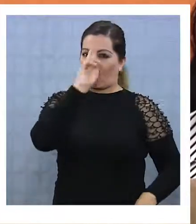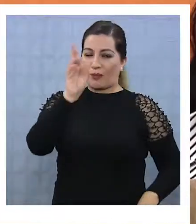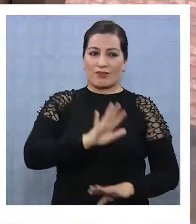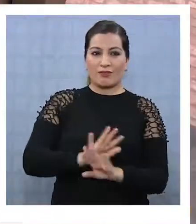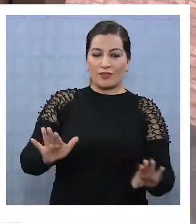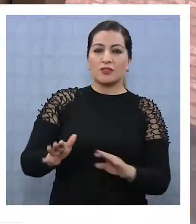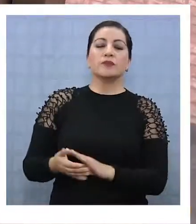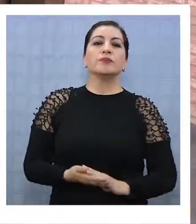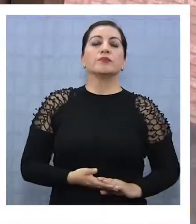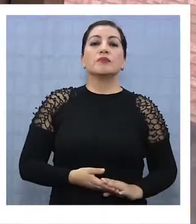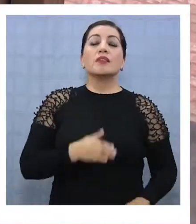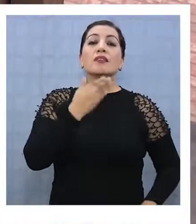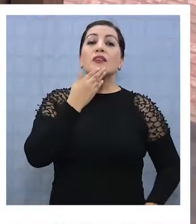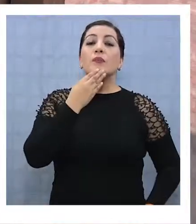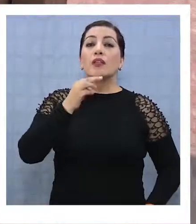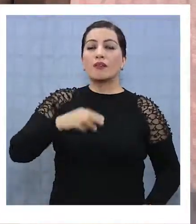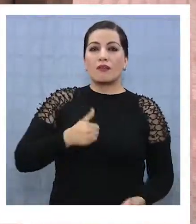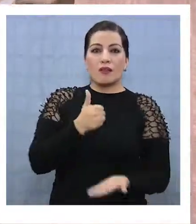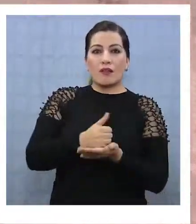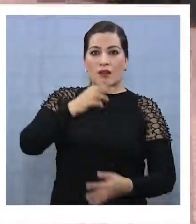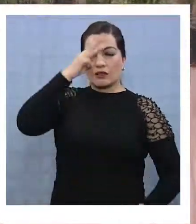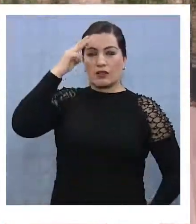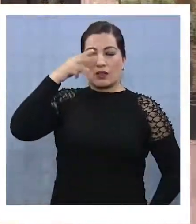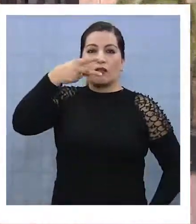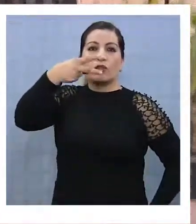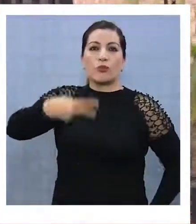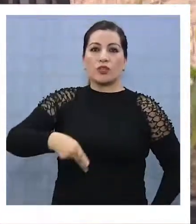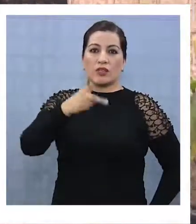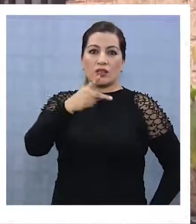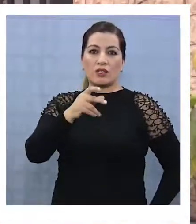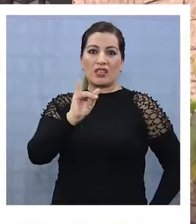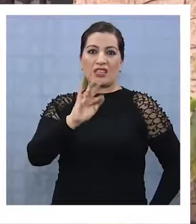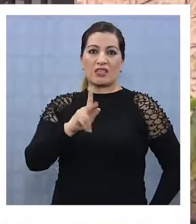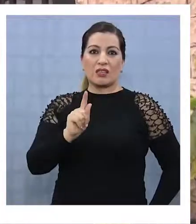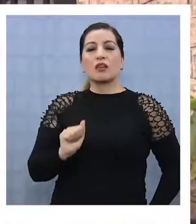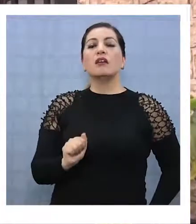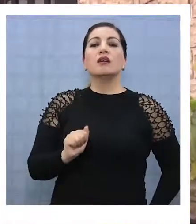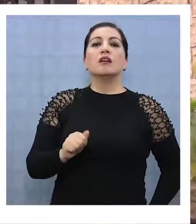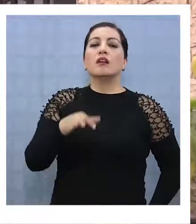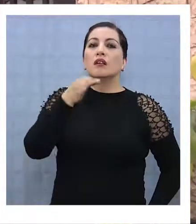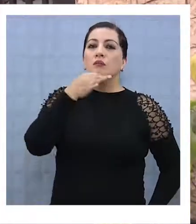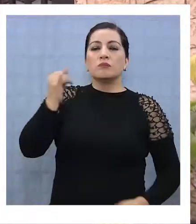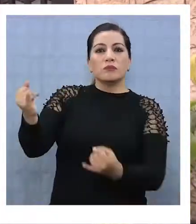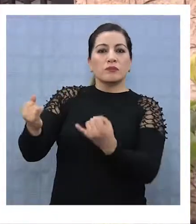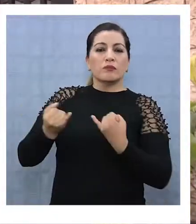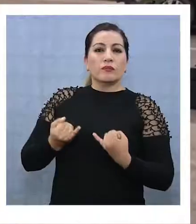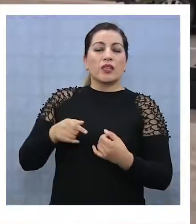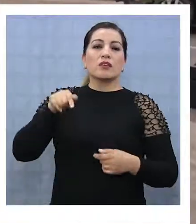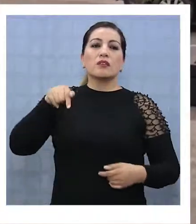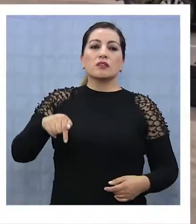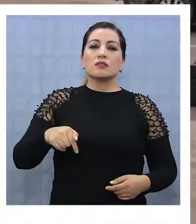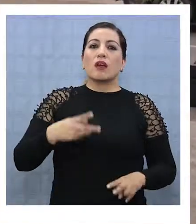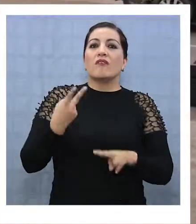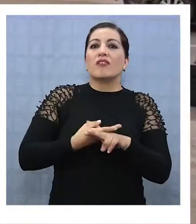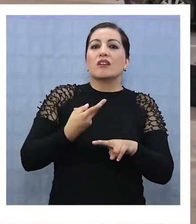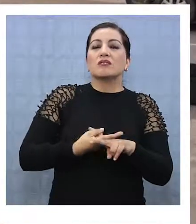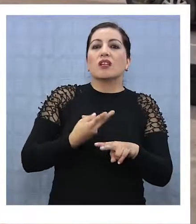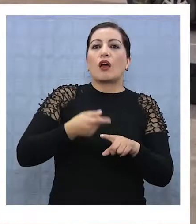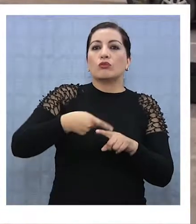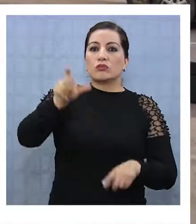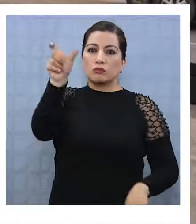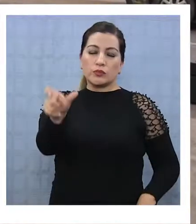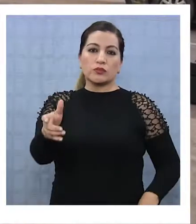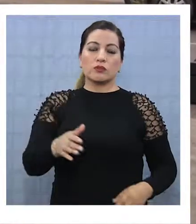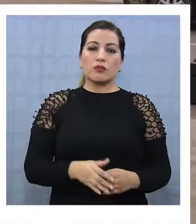los vecinos. Por último, según mencionó el alcalde, la dueña del controversial Pub Kika informó que el local se encontraba